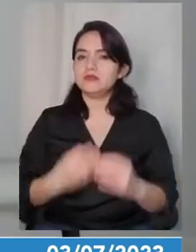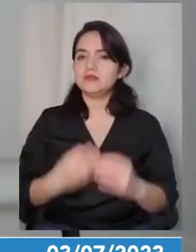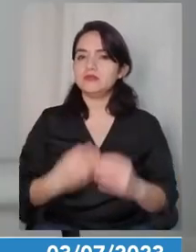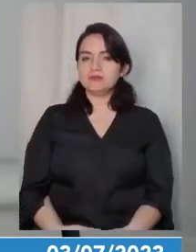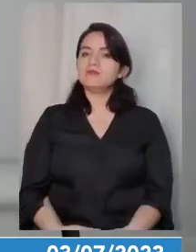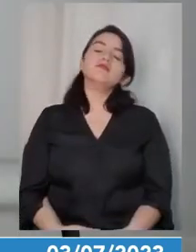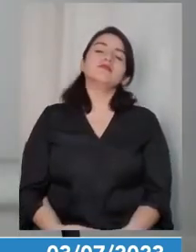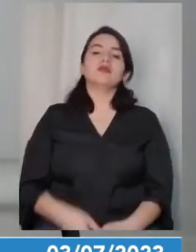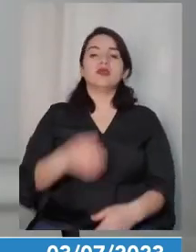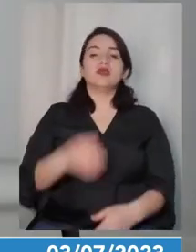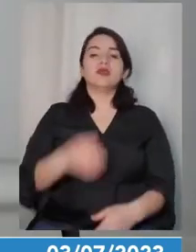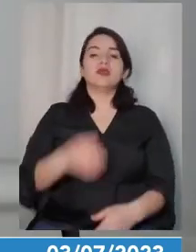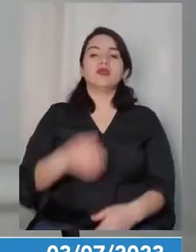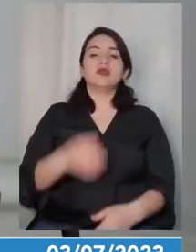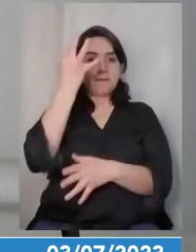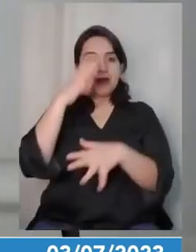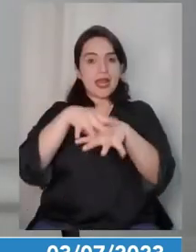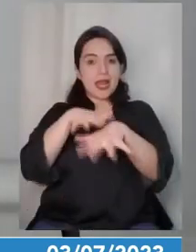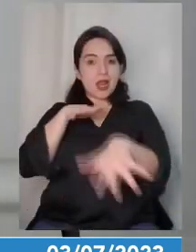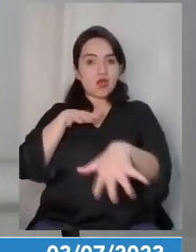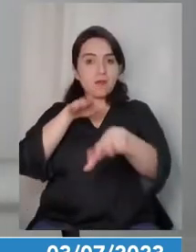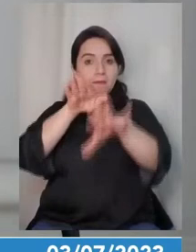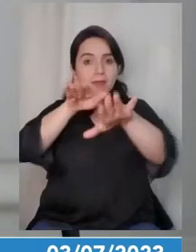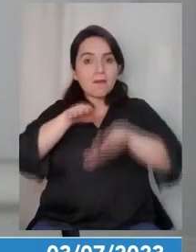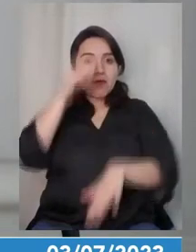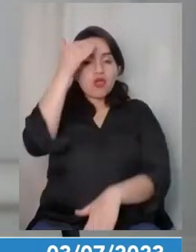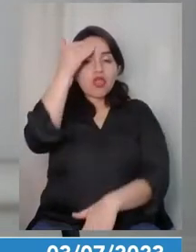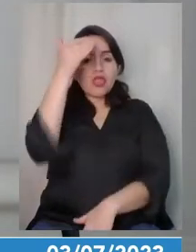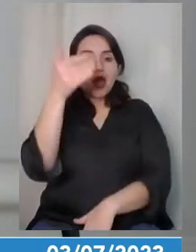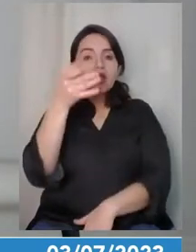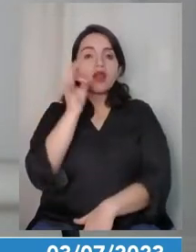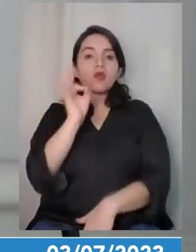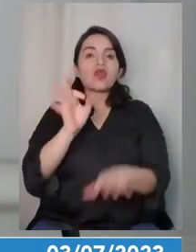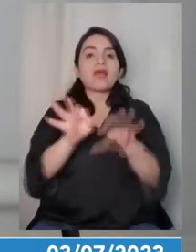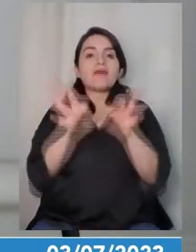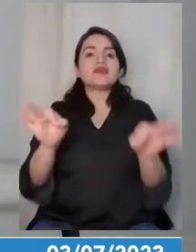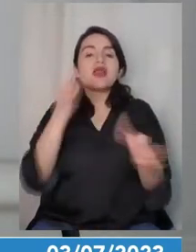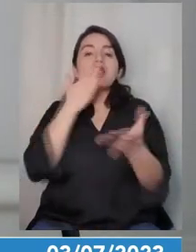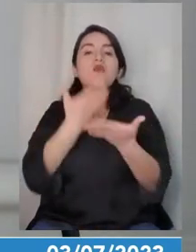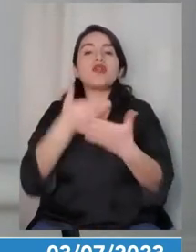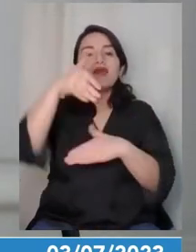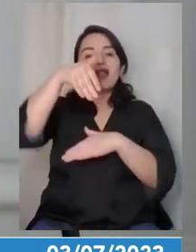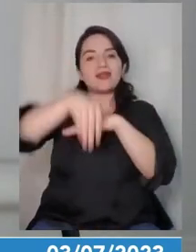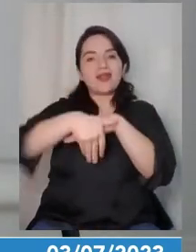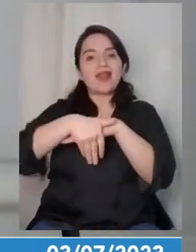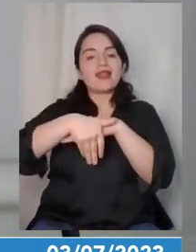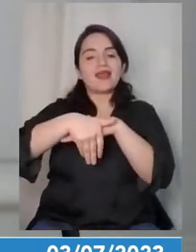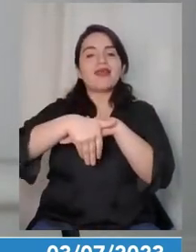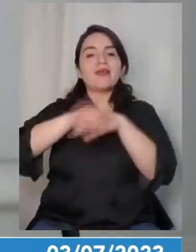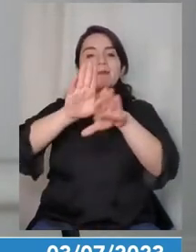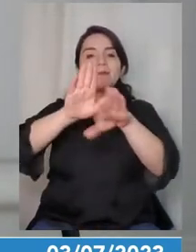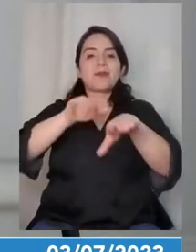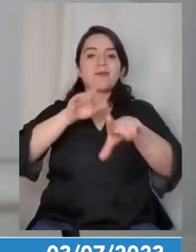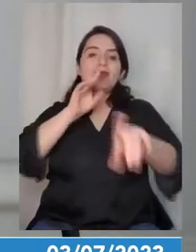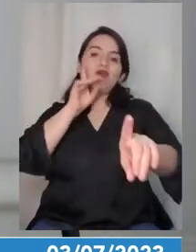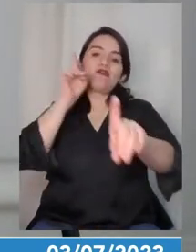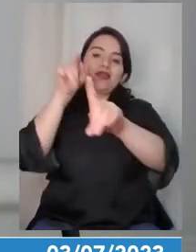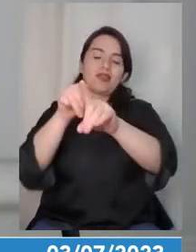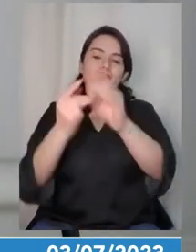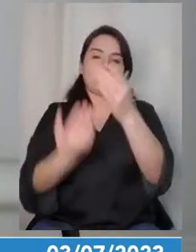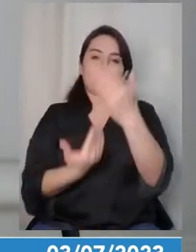citar ese mismo día a sesión especial en la tarde, para el mismo efecto que estaba en la mañana. Así